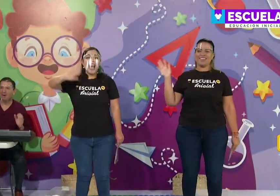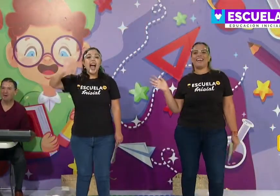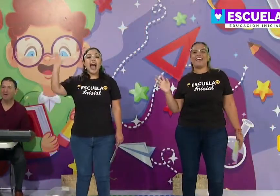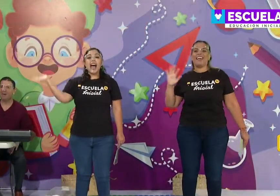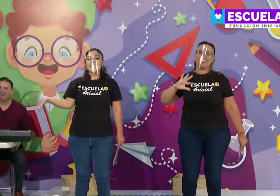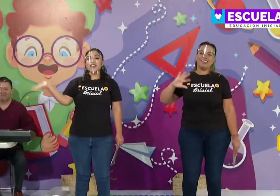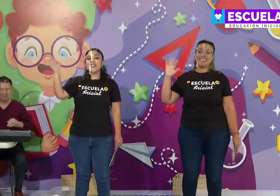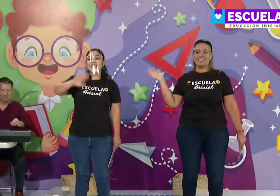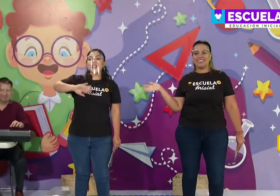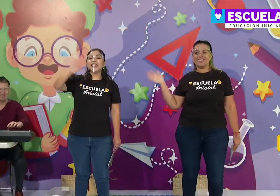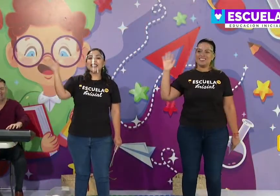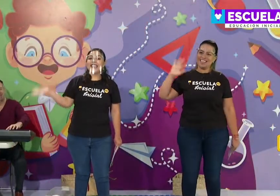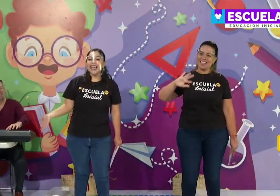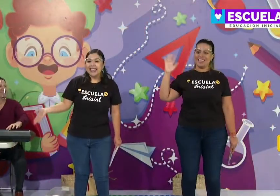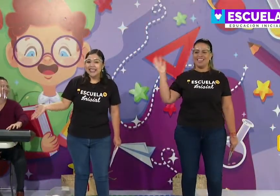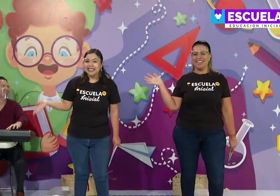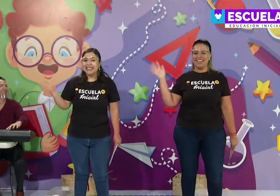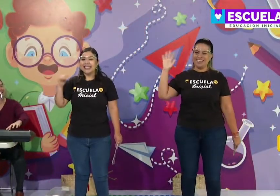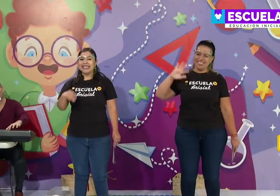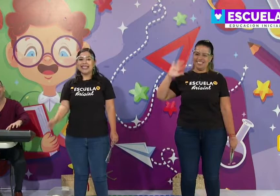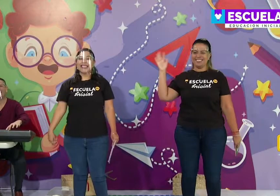Pepito.